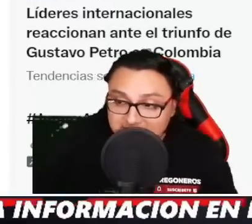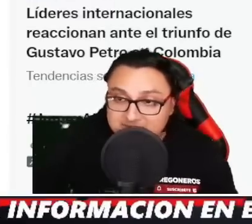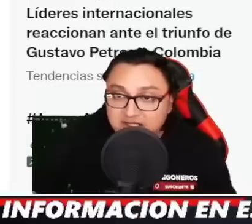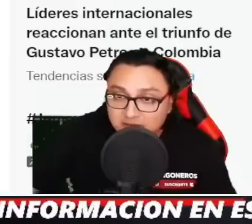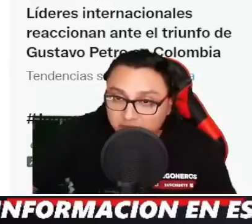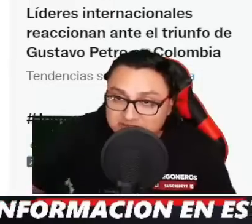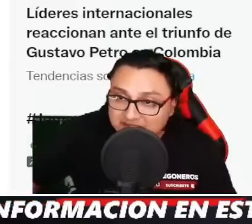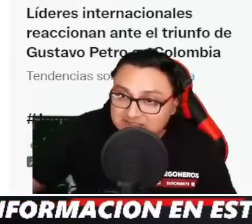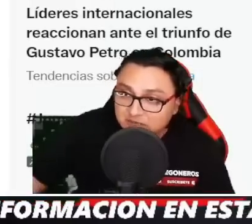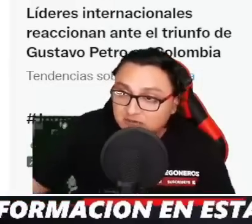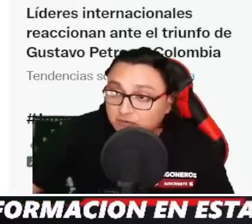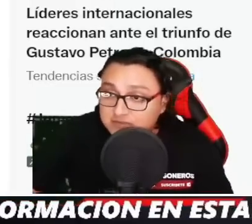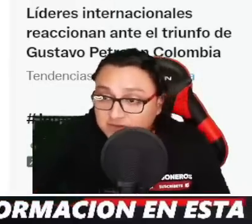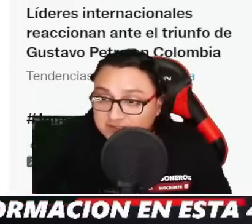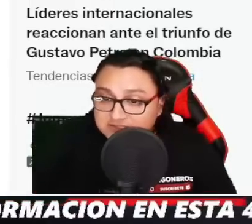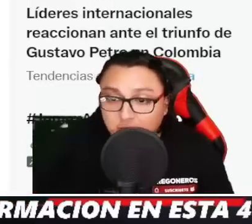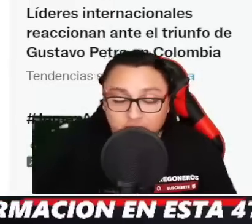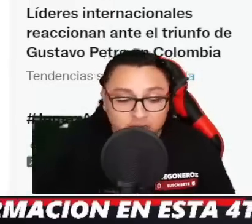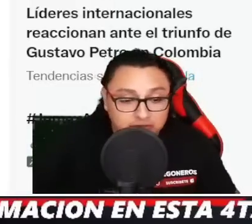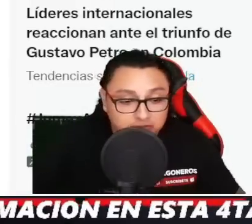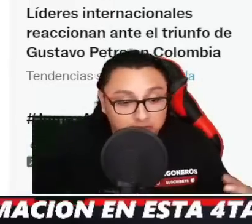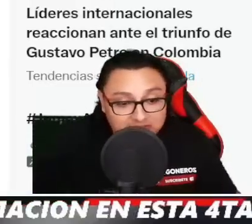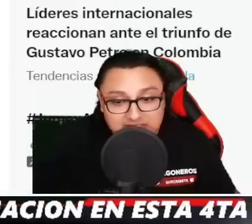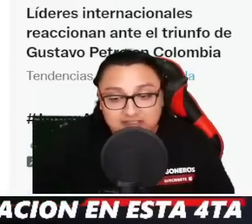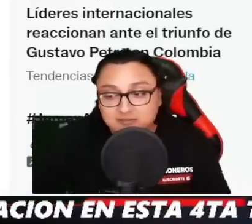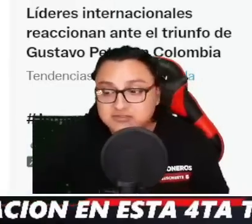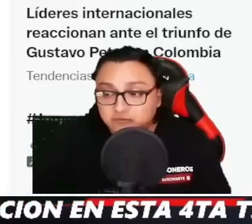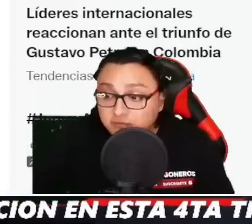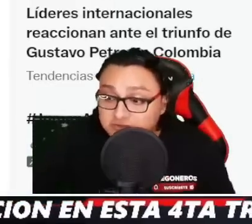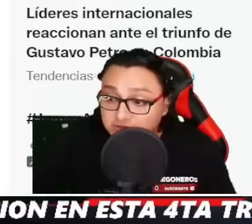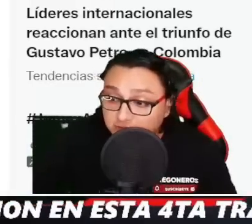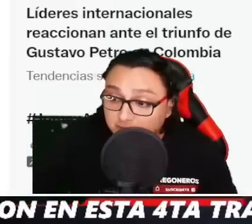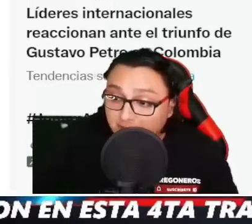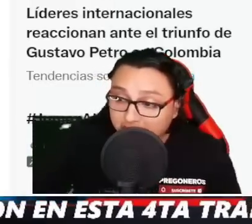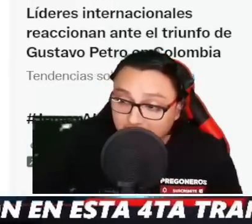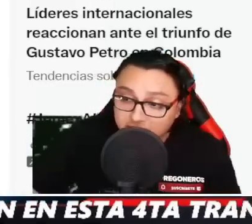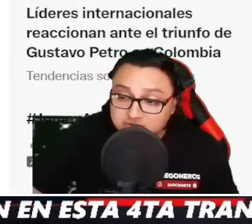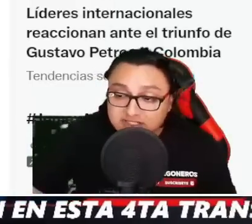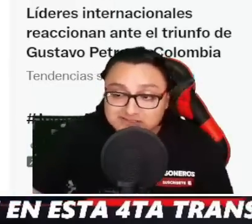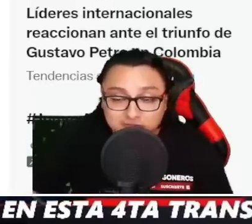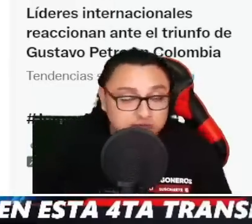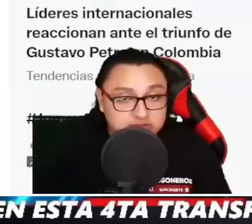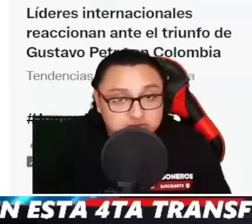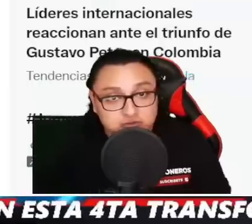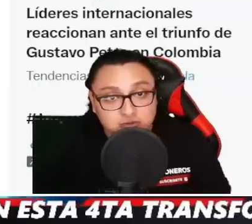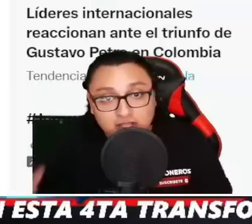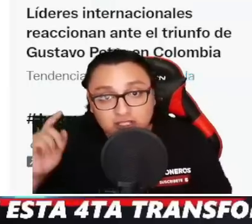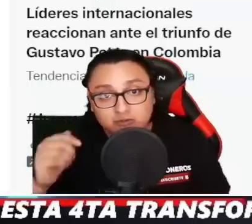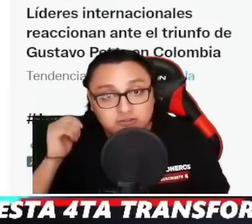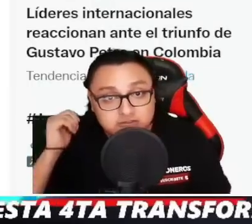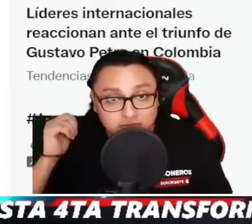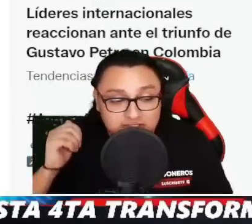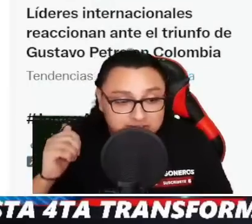panistas pues hasta aquí esta vida información que les traigo por el momento más adelante más información pregoneros si la información les gustó